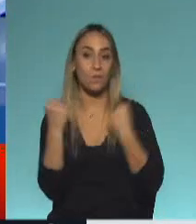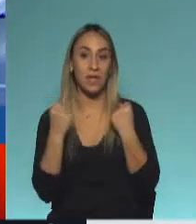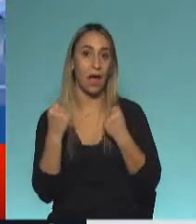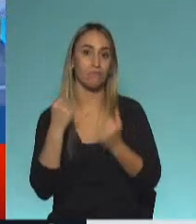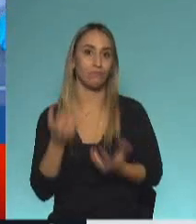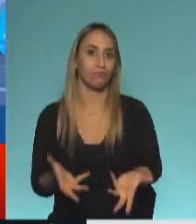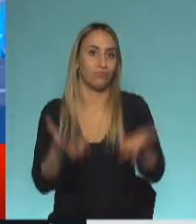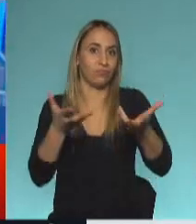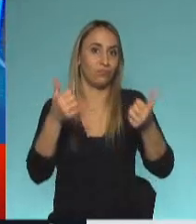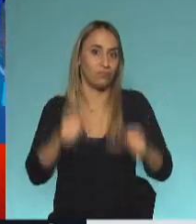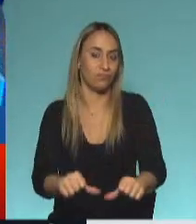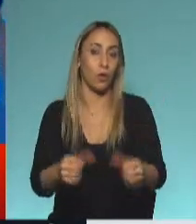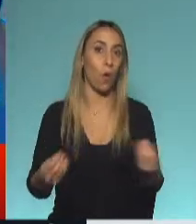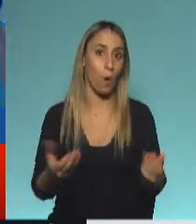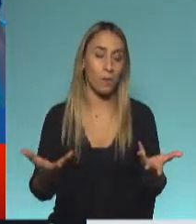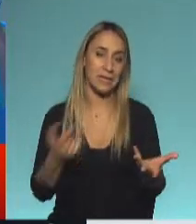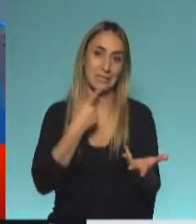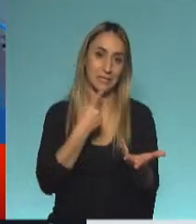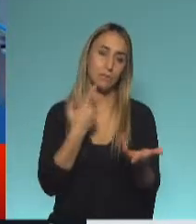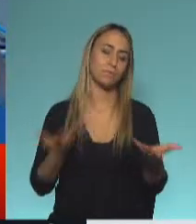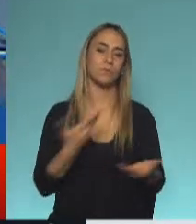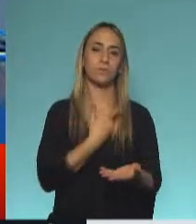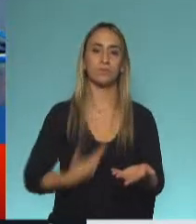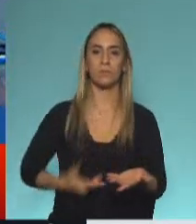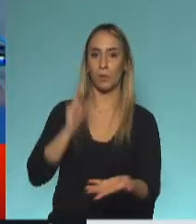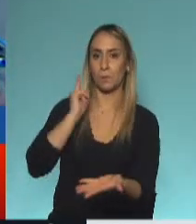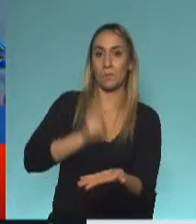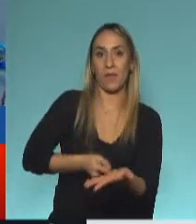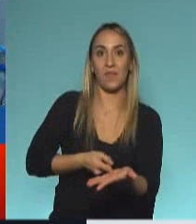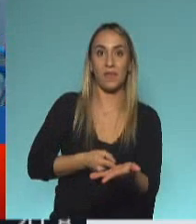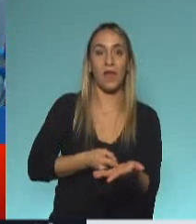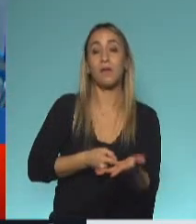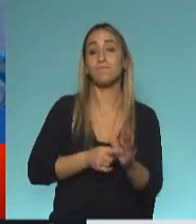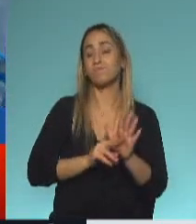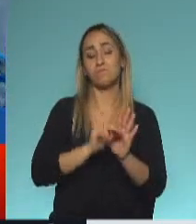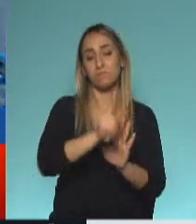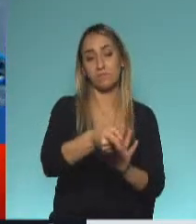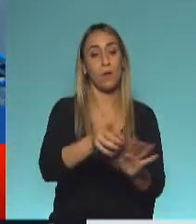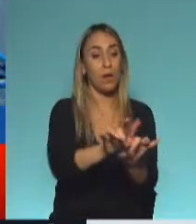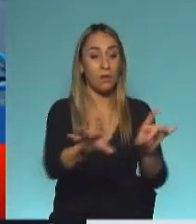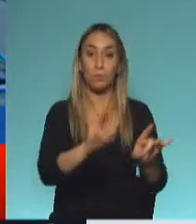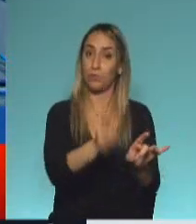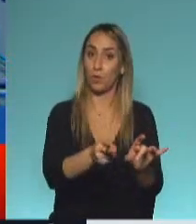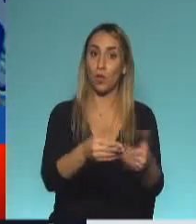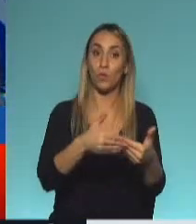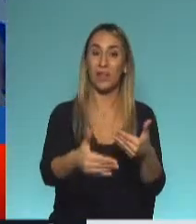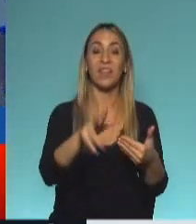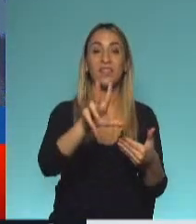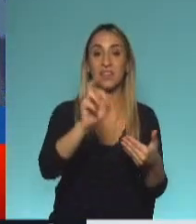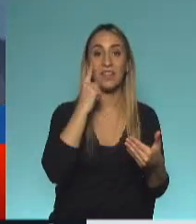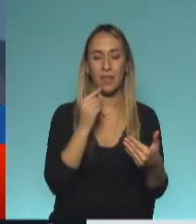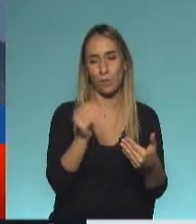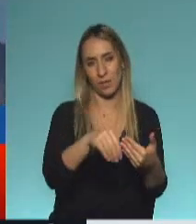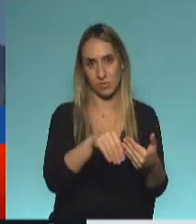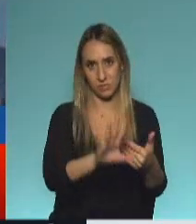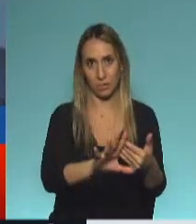bueno era una medida esperable no la postergación de este decreto anti despidos por otros 30 días más también